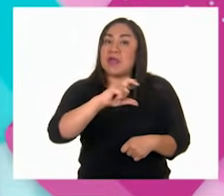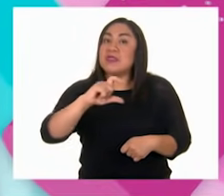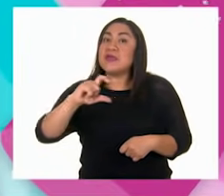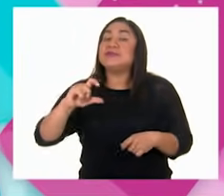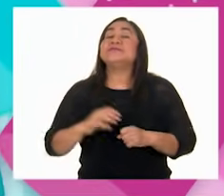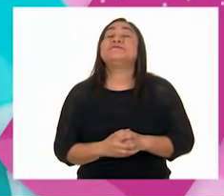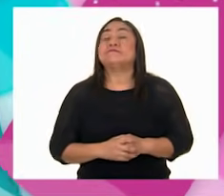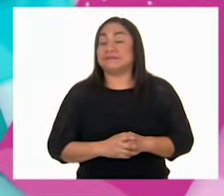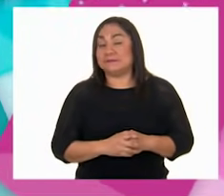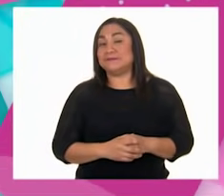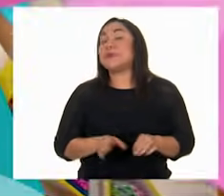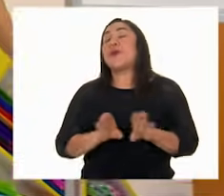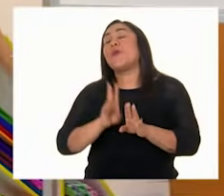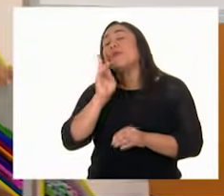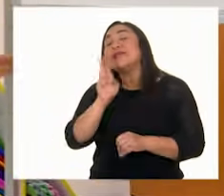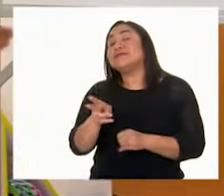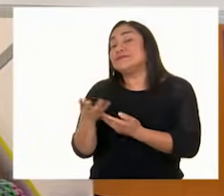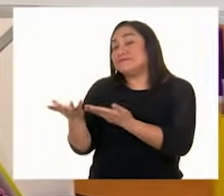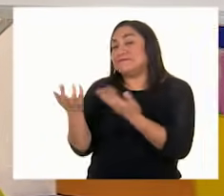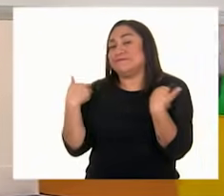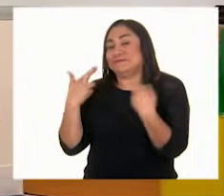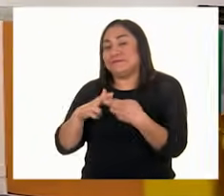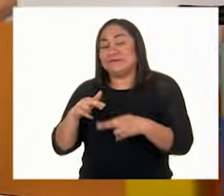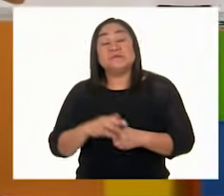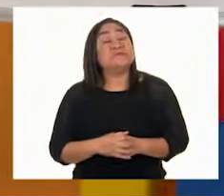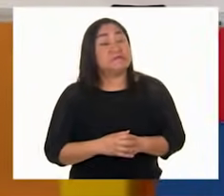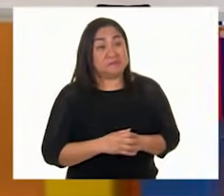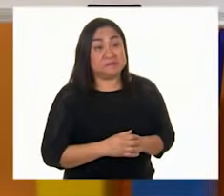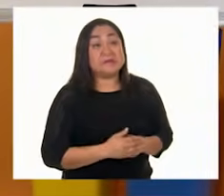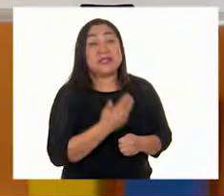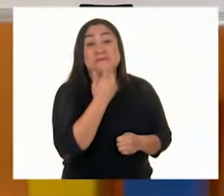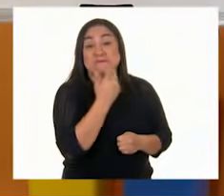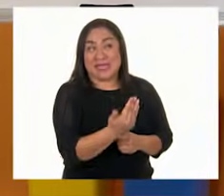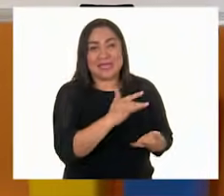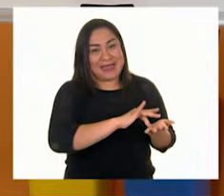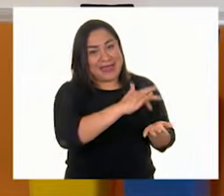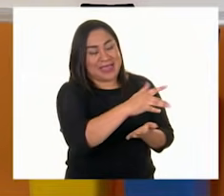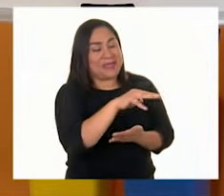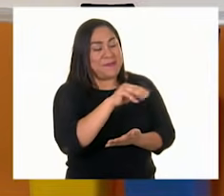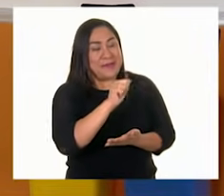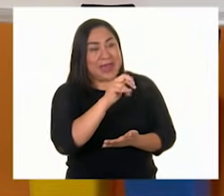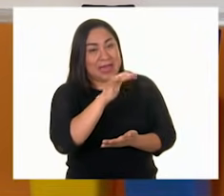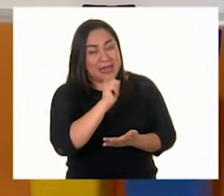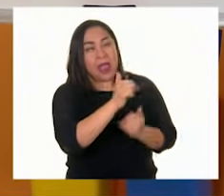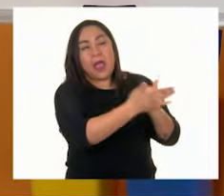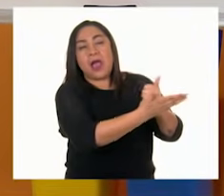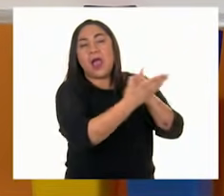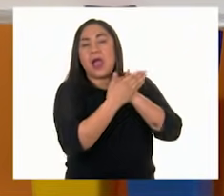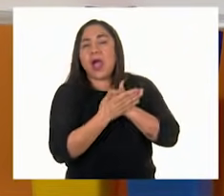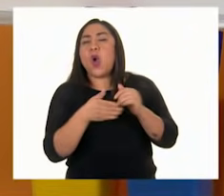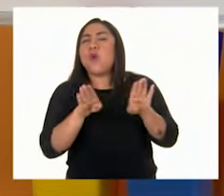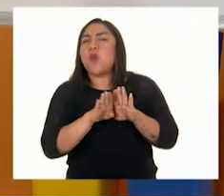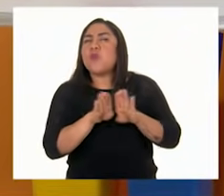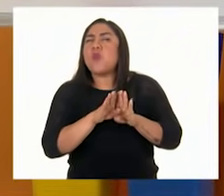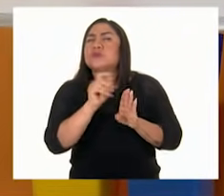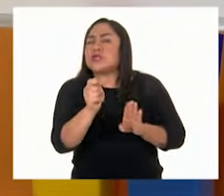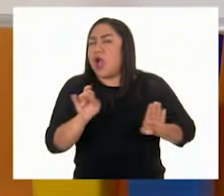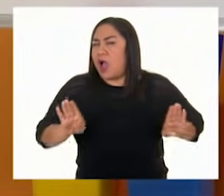maestra? Excelente. Muy bien. Gracias, Mariana. Ya nos ayudaste a describir